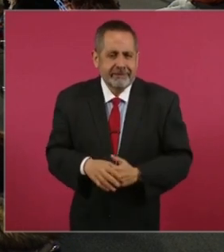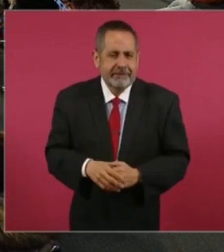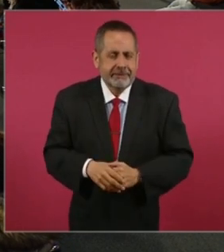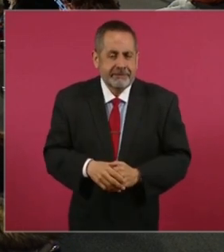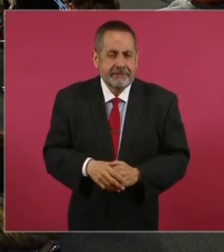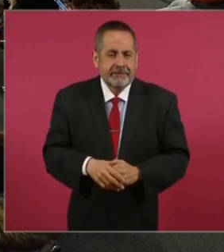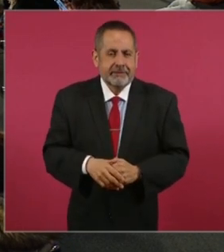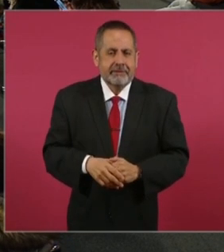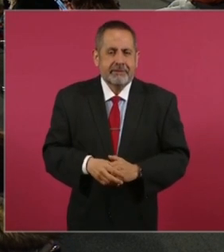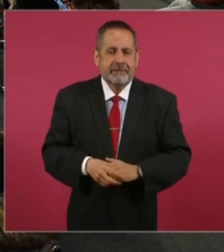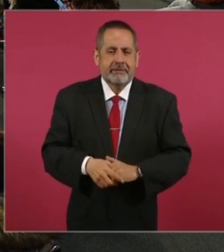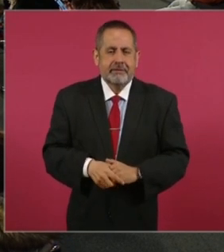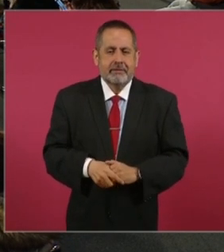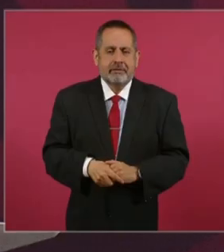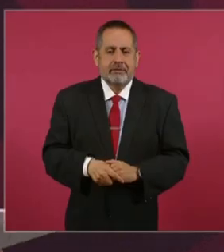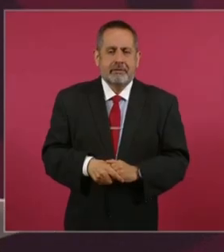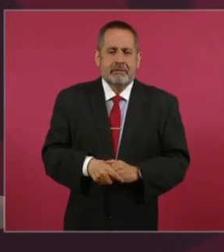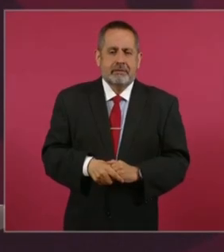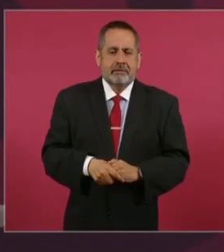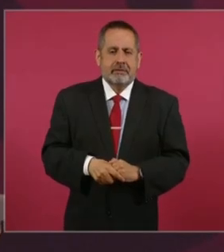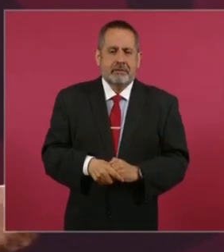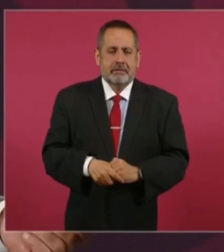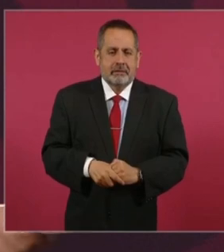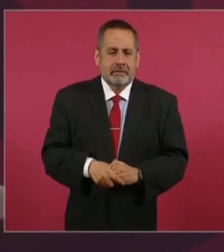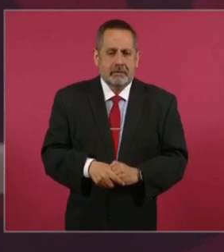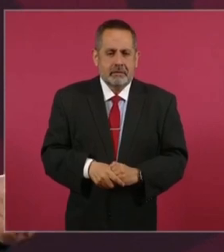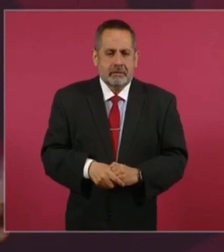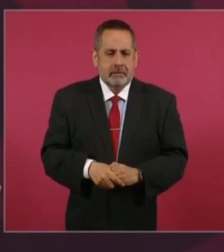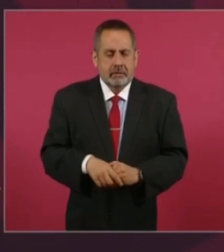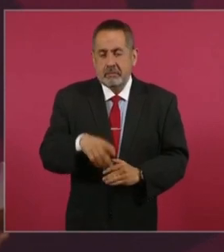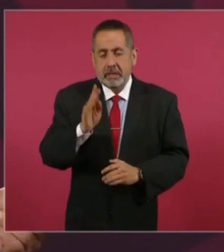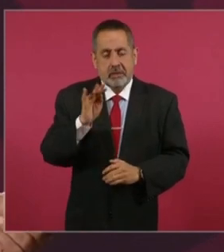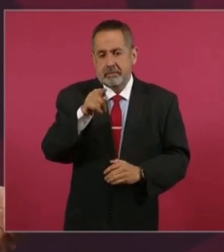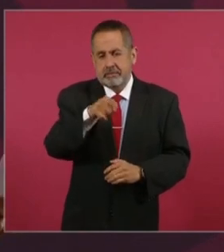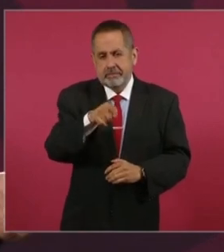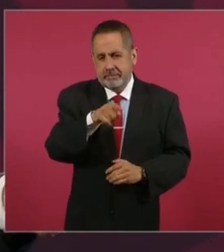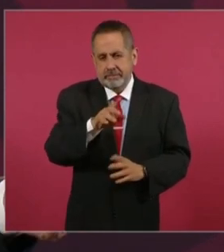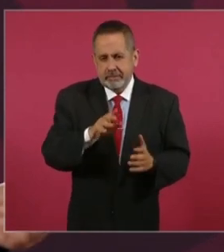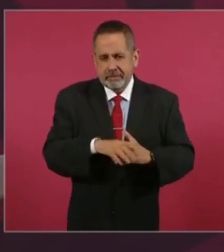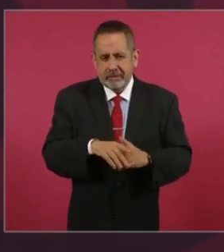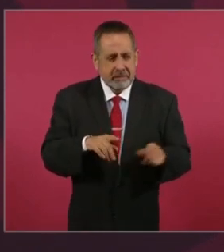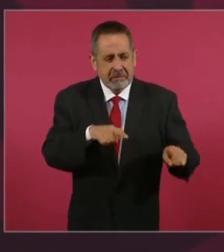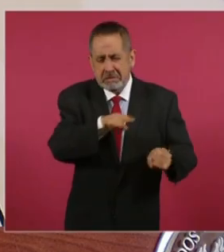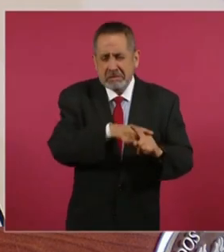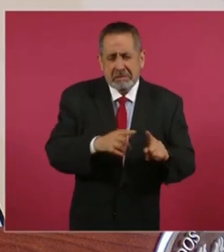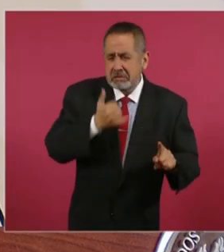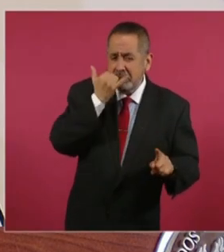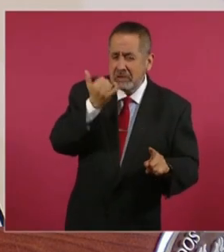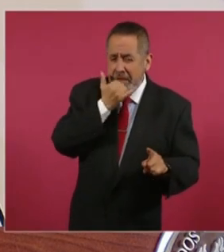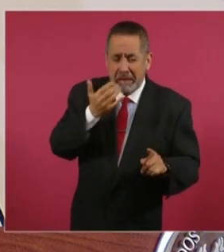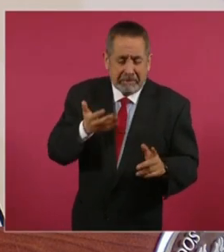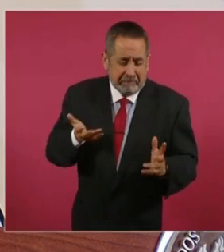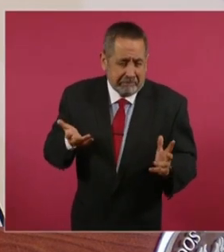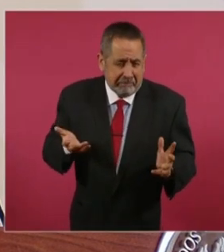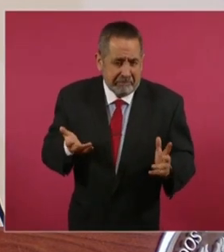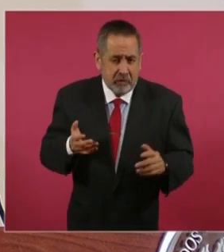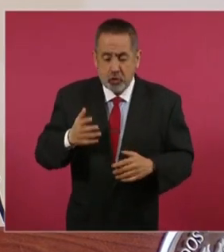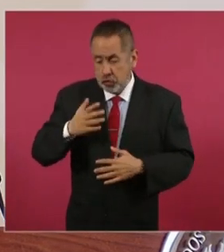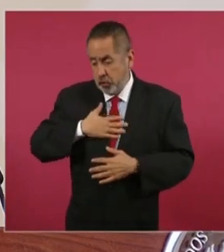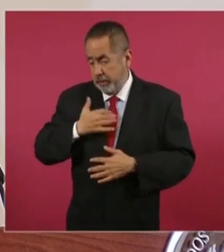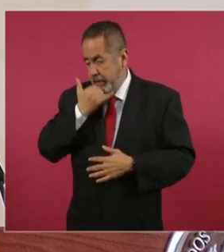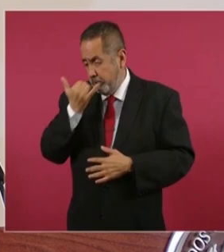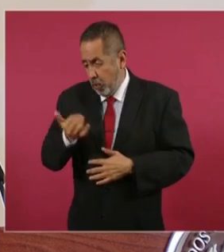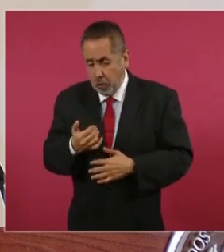este sí pero se pueden se pueden equivocar yo me